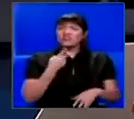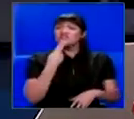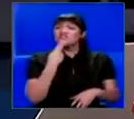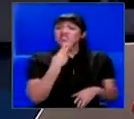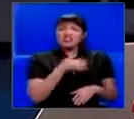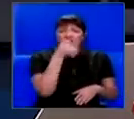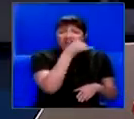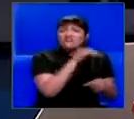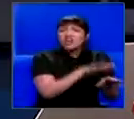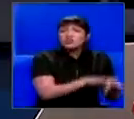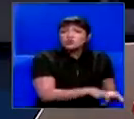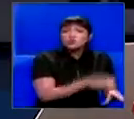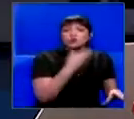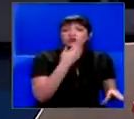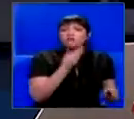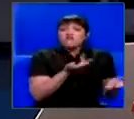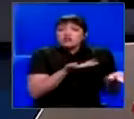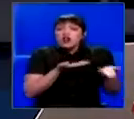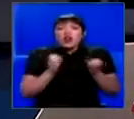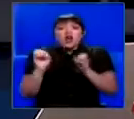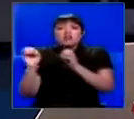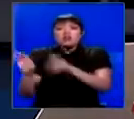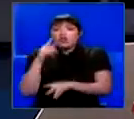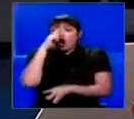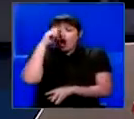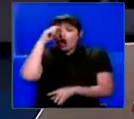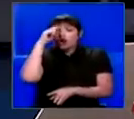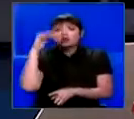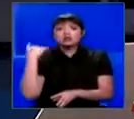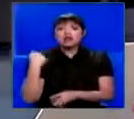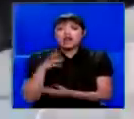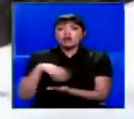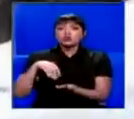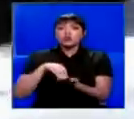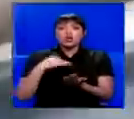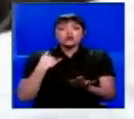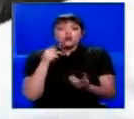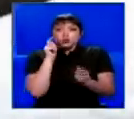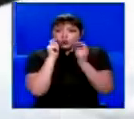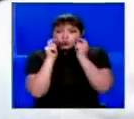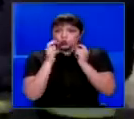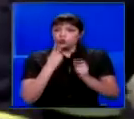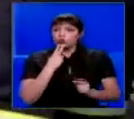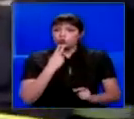Fue trasladado al hospital de la ciudad, donde permanece ahora con riesgo vital.